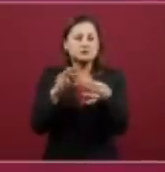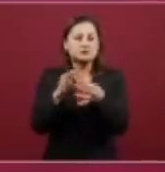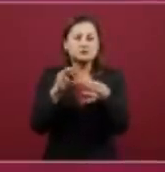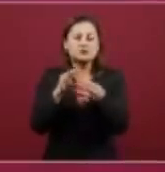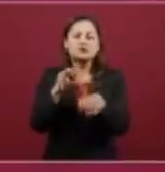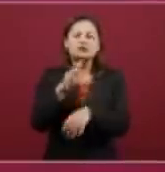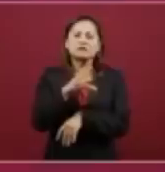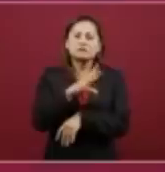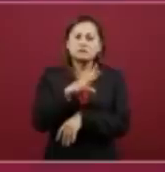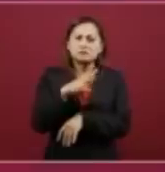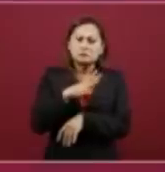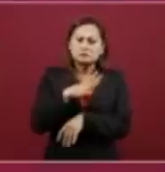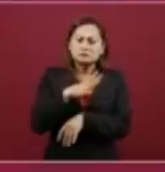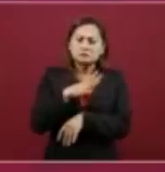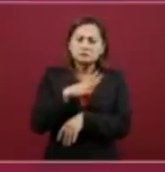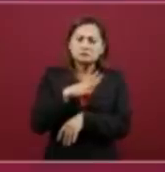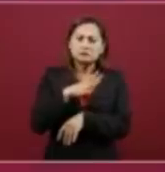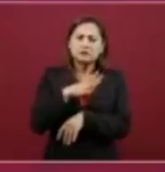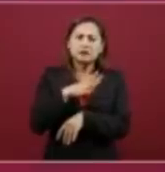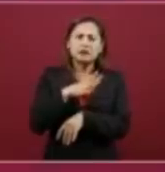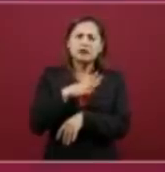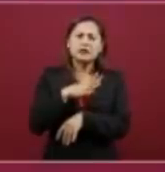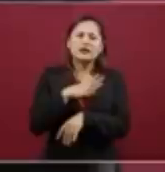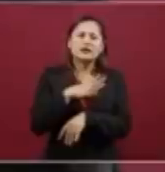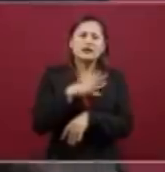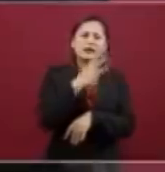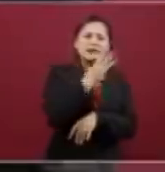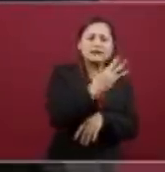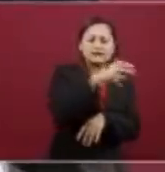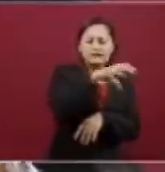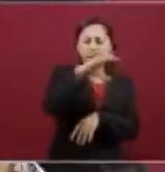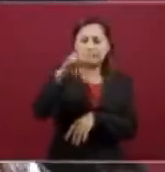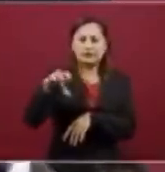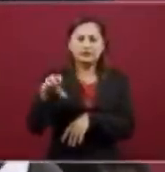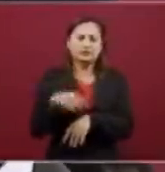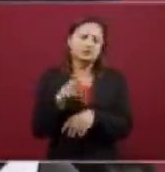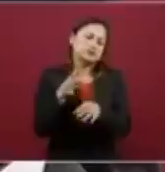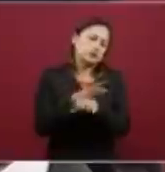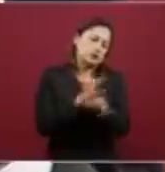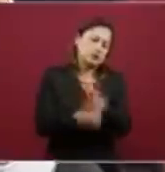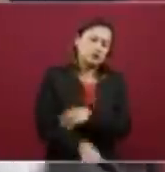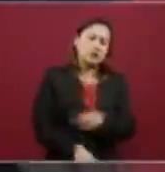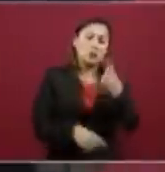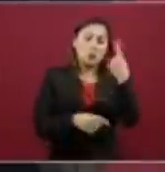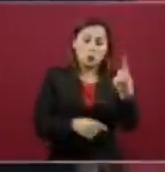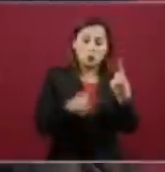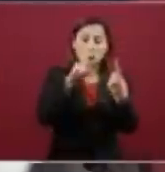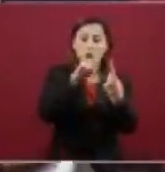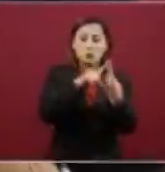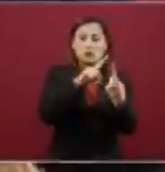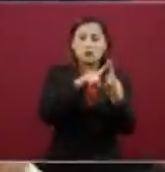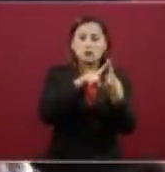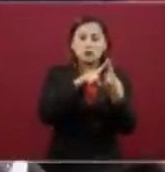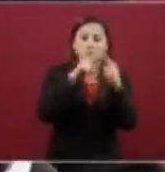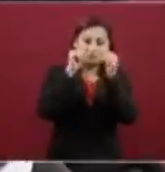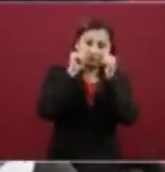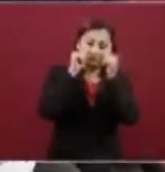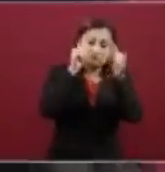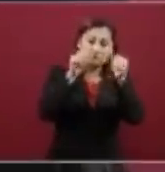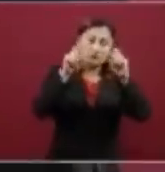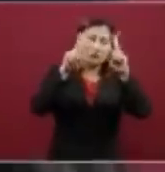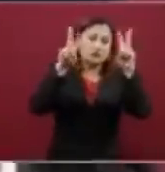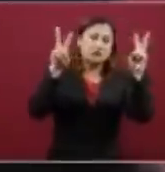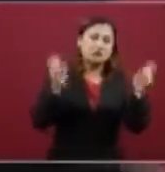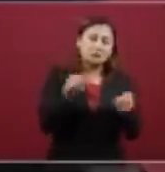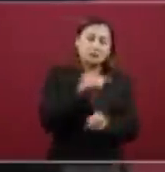áreas. Una, la encargada de la reglamentación de todo lo sanitario, de